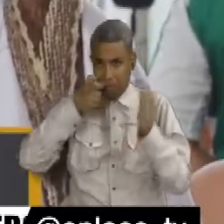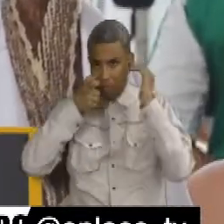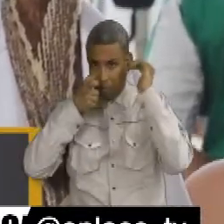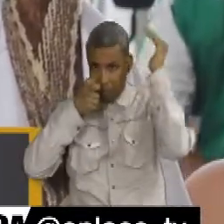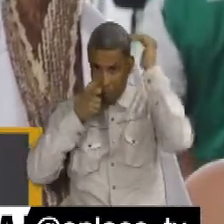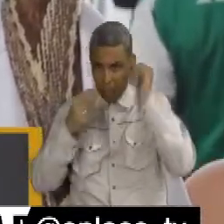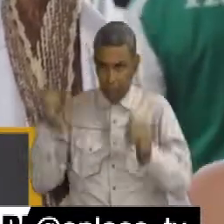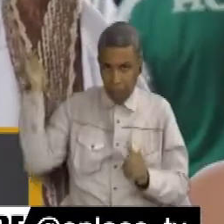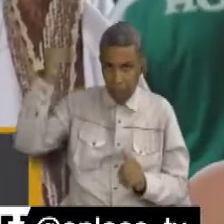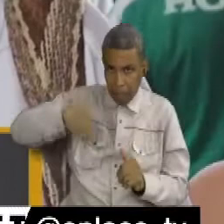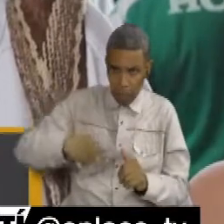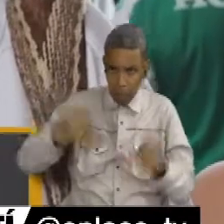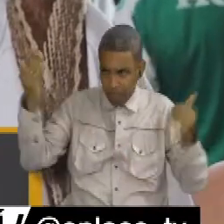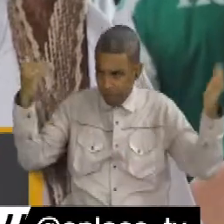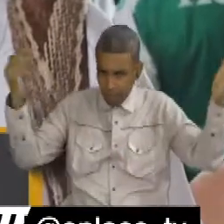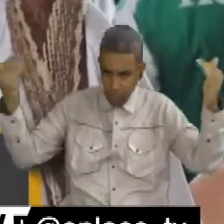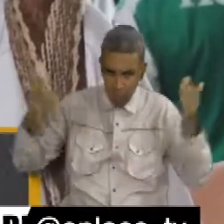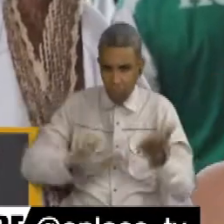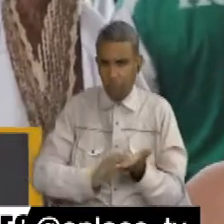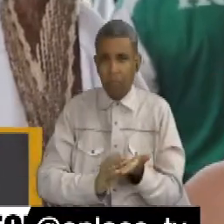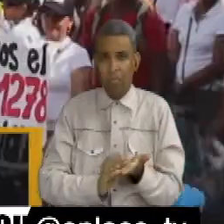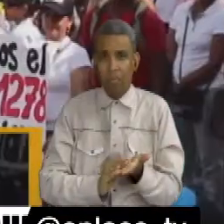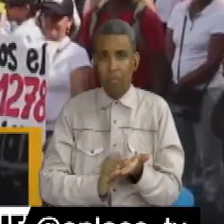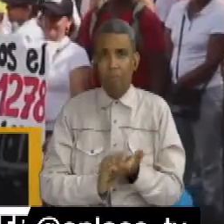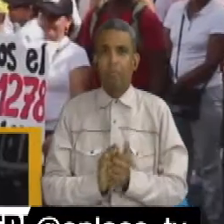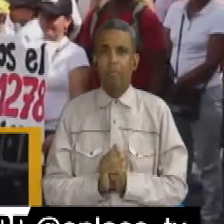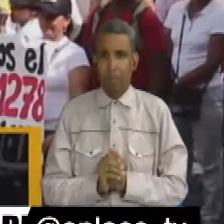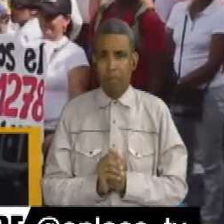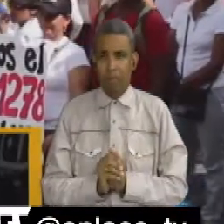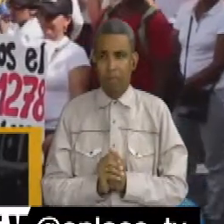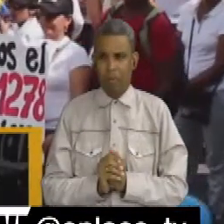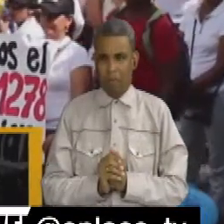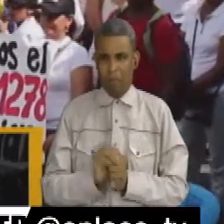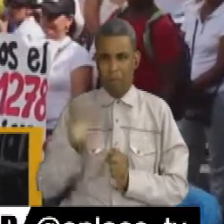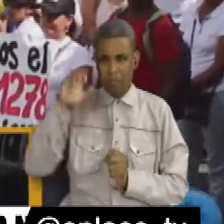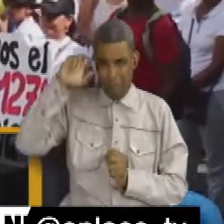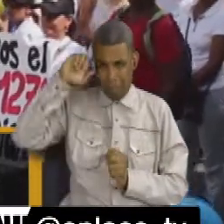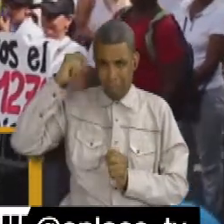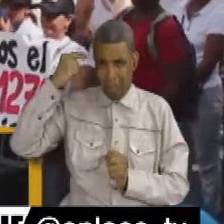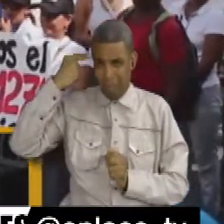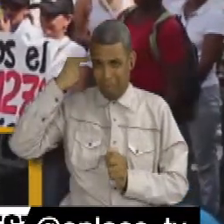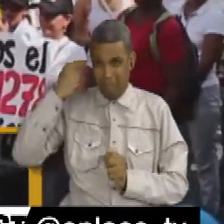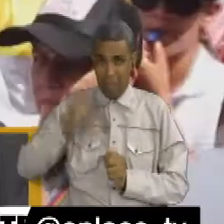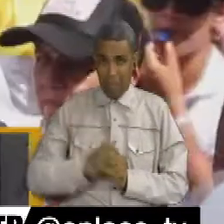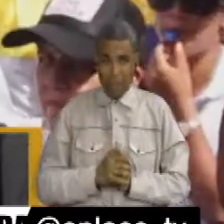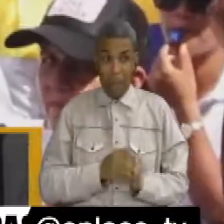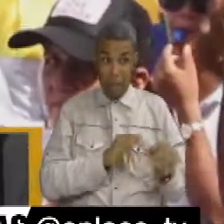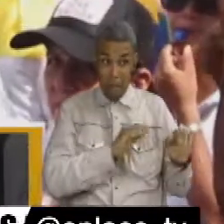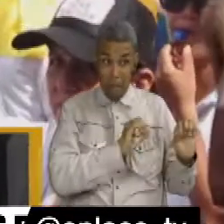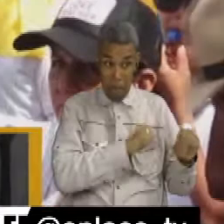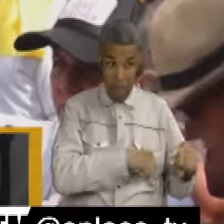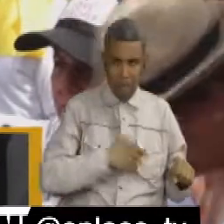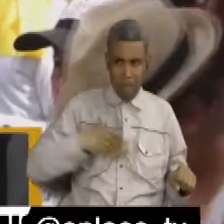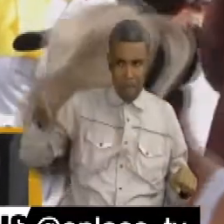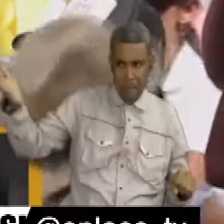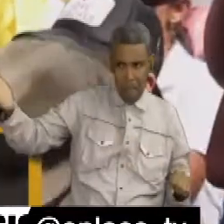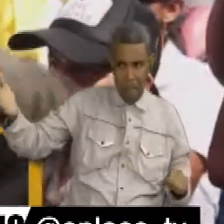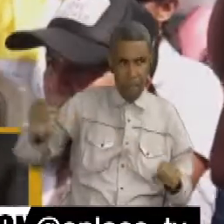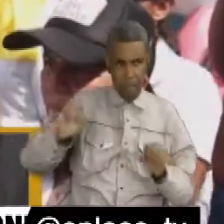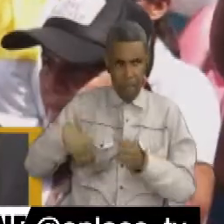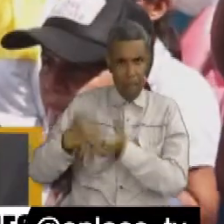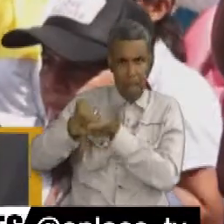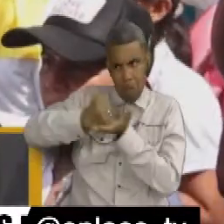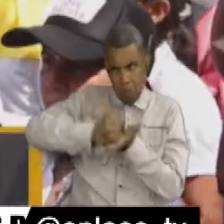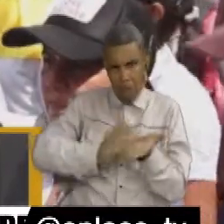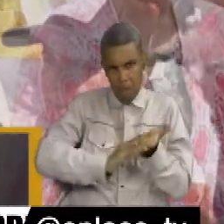de conciliación, sino una figura de mediación, la cual no aceptamos. Nosotros estamos en paro y negociamos en el marco